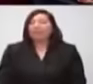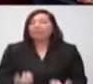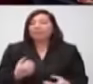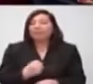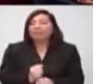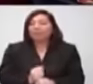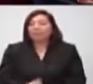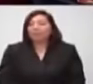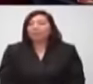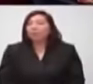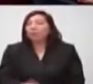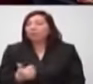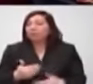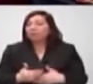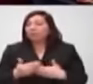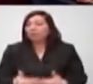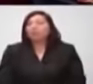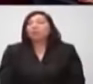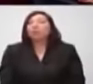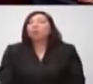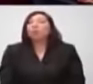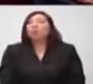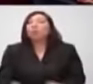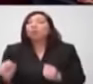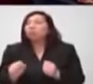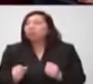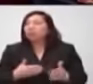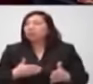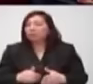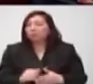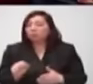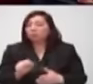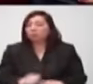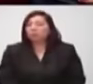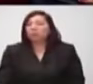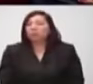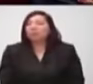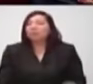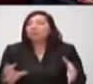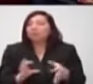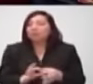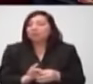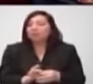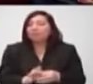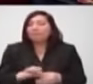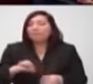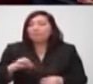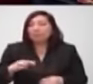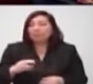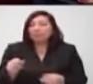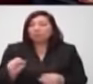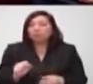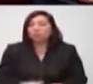obra. La otra ampliación, que es en el sur, es la Vía Expresa Sur, que conecta con la Panamericana